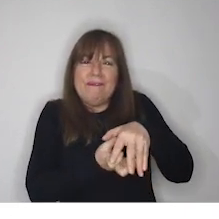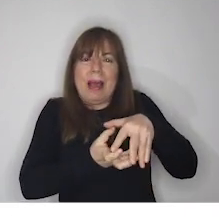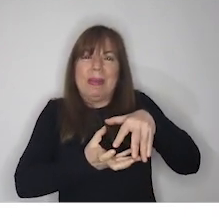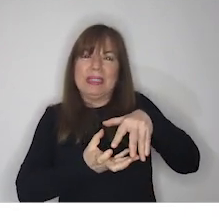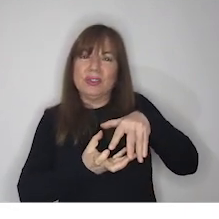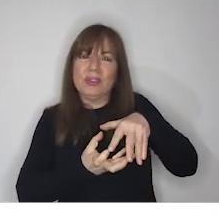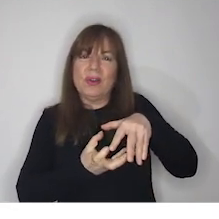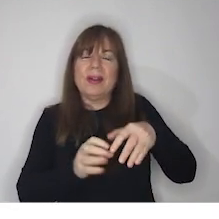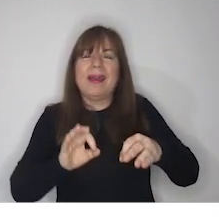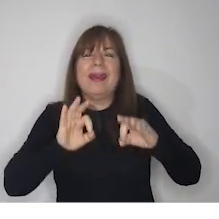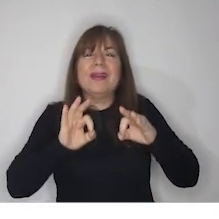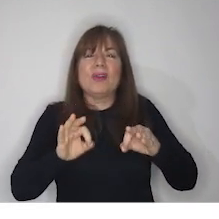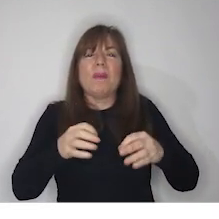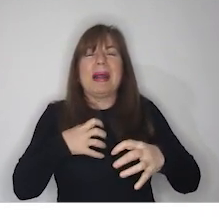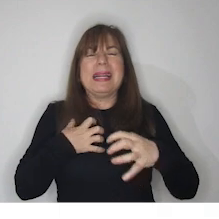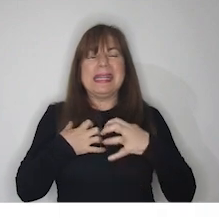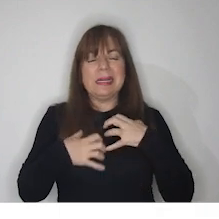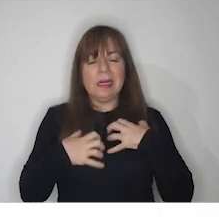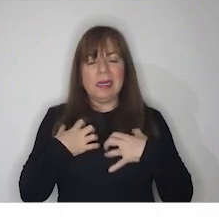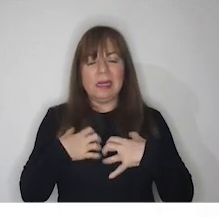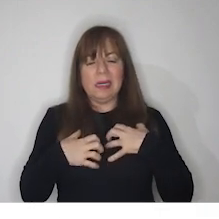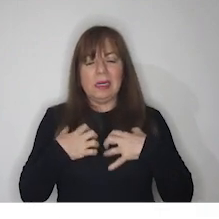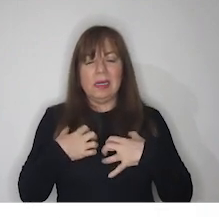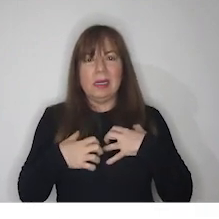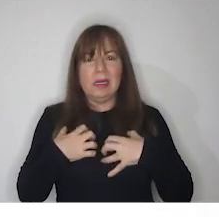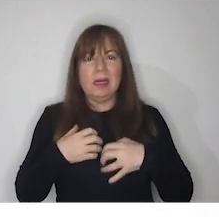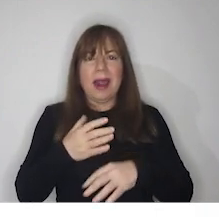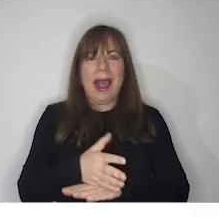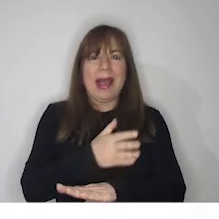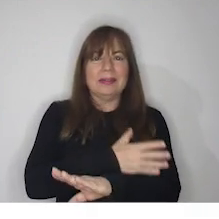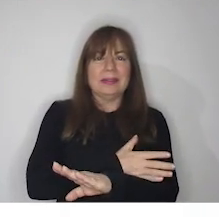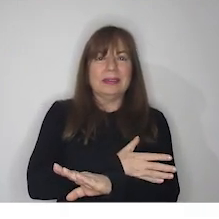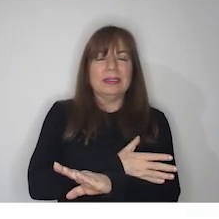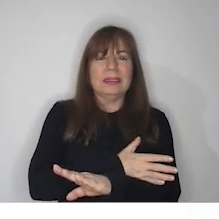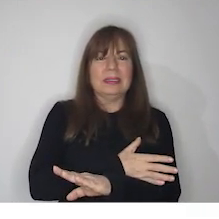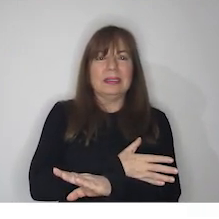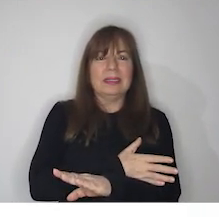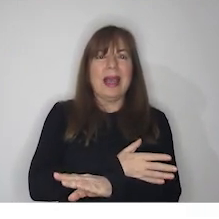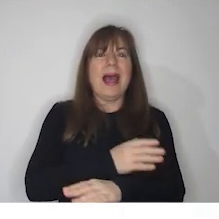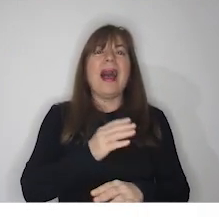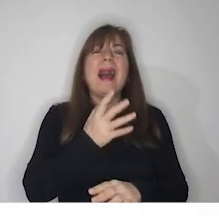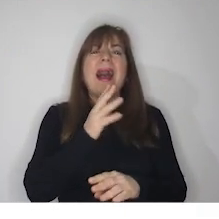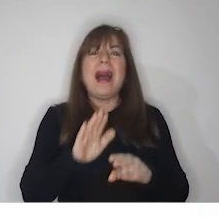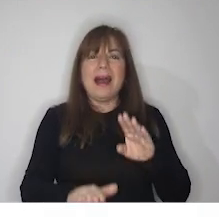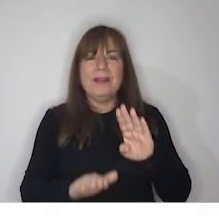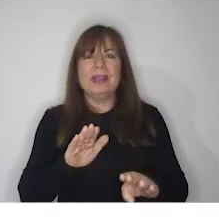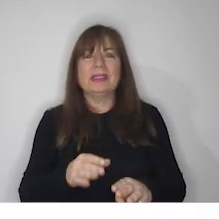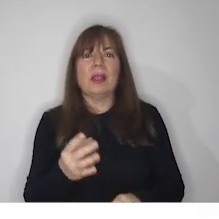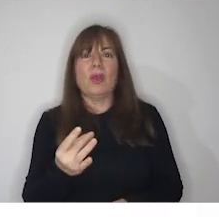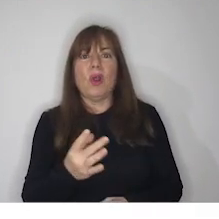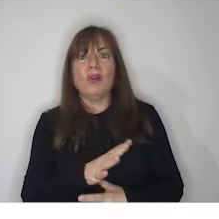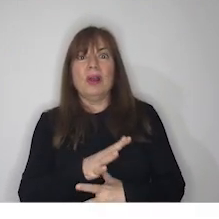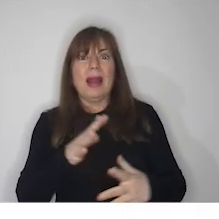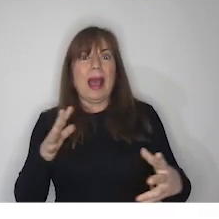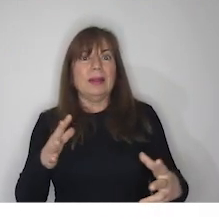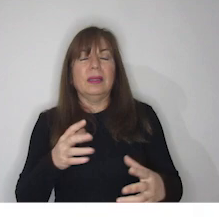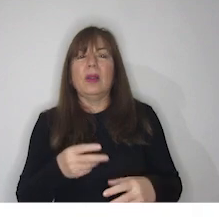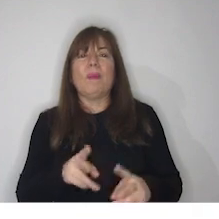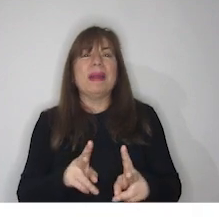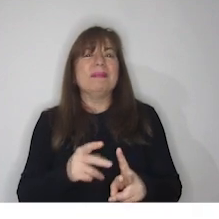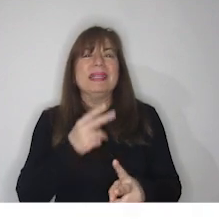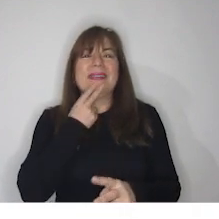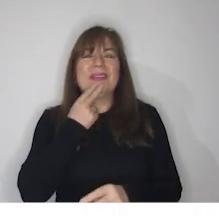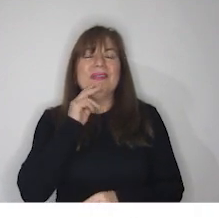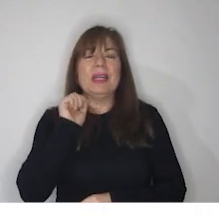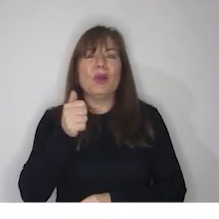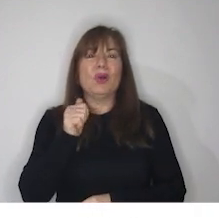inflamación, es normal que sintamos molestias durante e incluso antes. Sin embargo, hay veces que el dolor es tan grande que no deja vivir